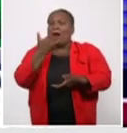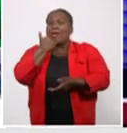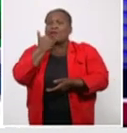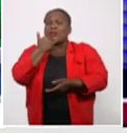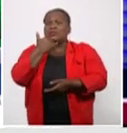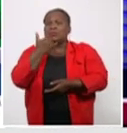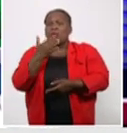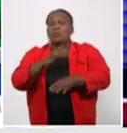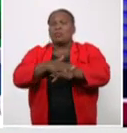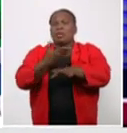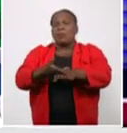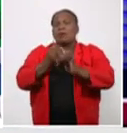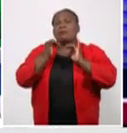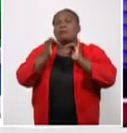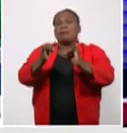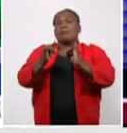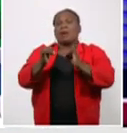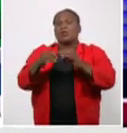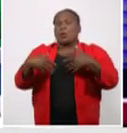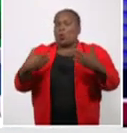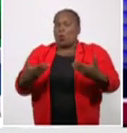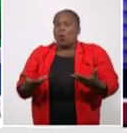la problemática en Cuba.